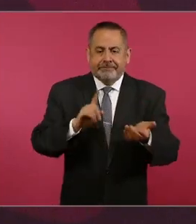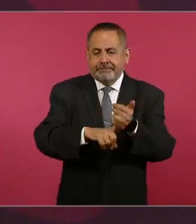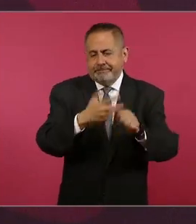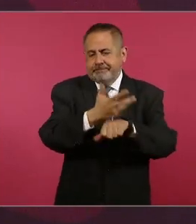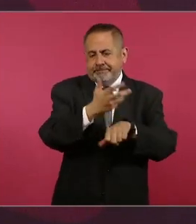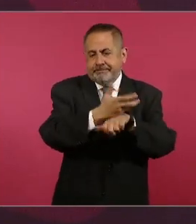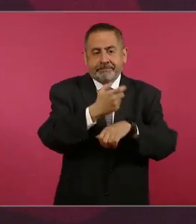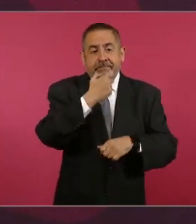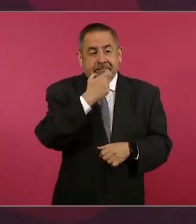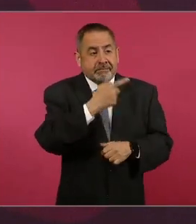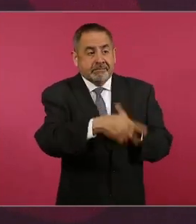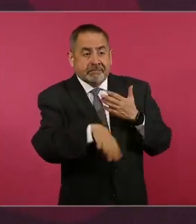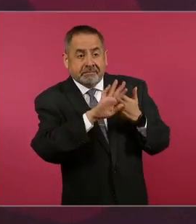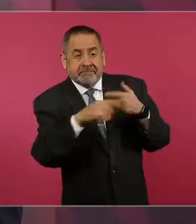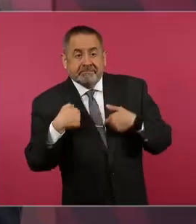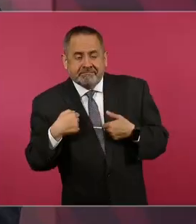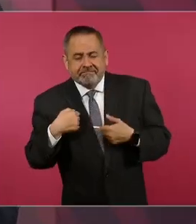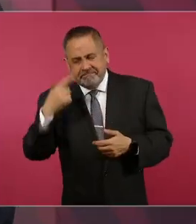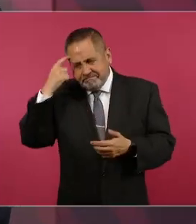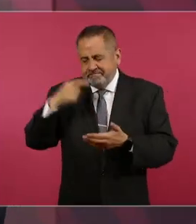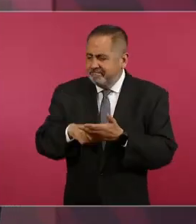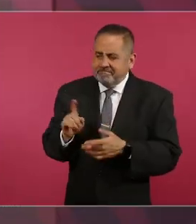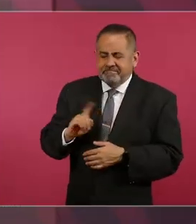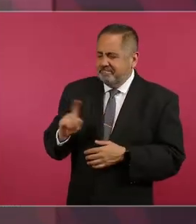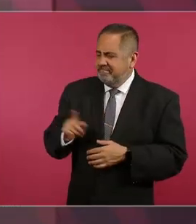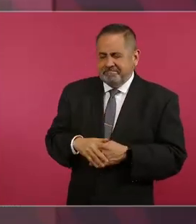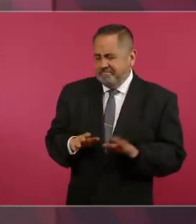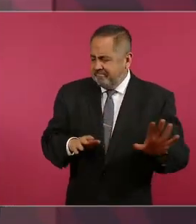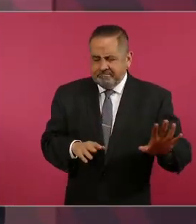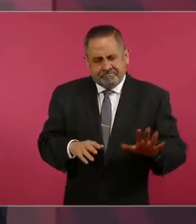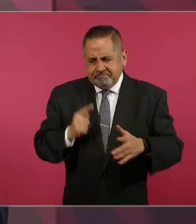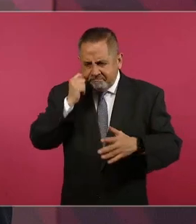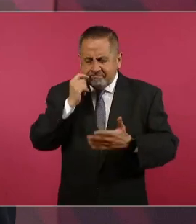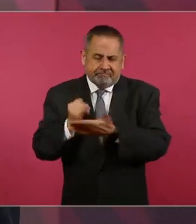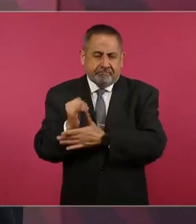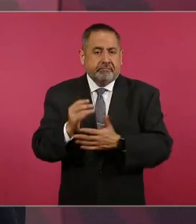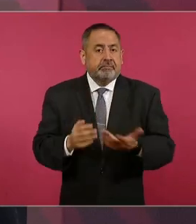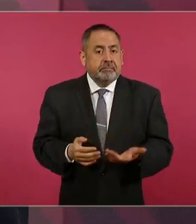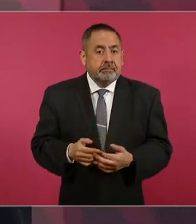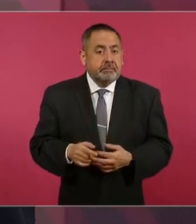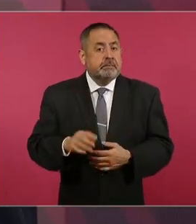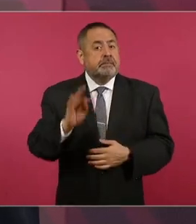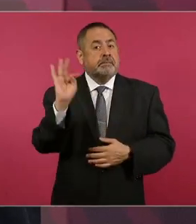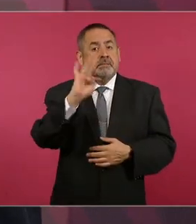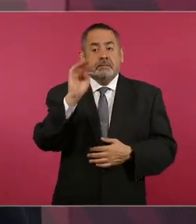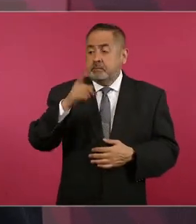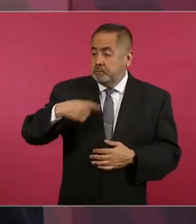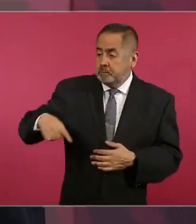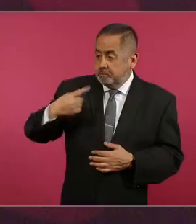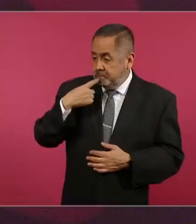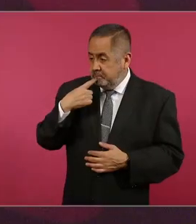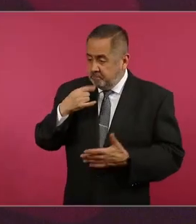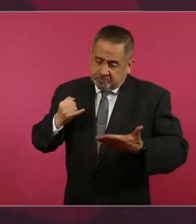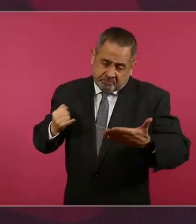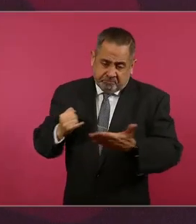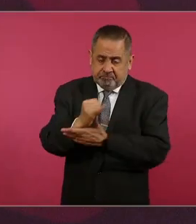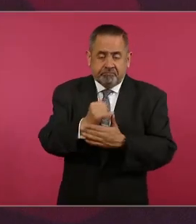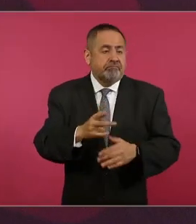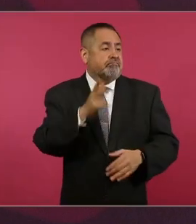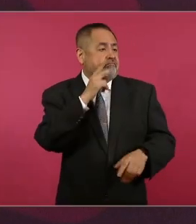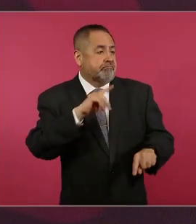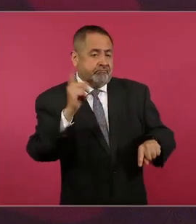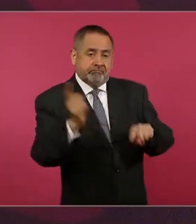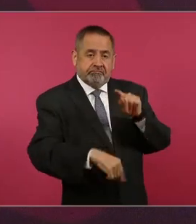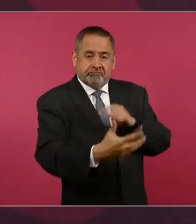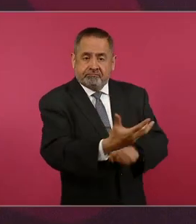y de Inglaterra, en el caso de que se decretara la expropiación.